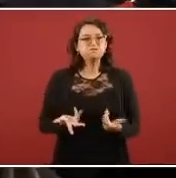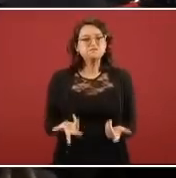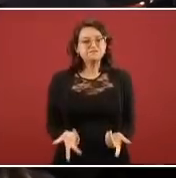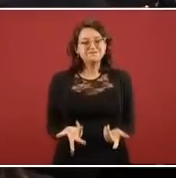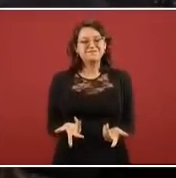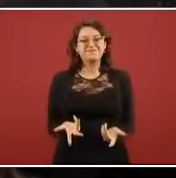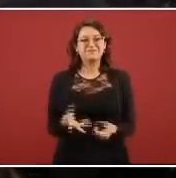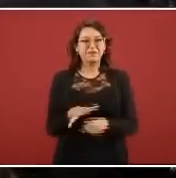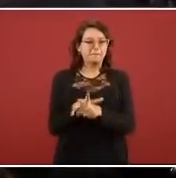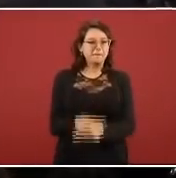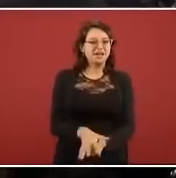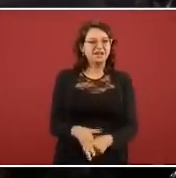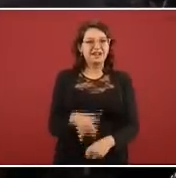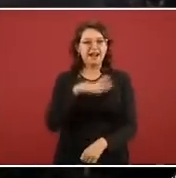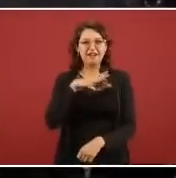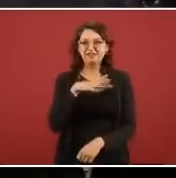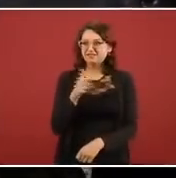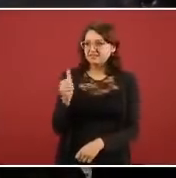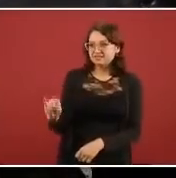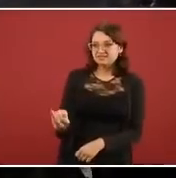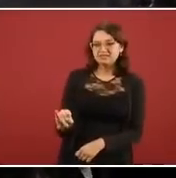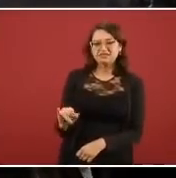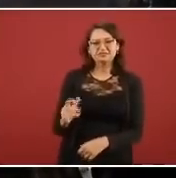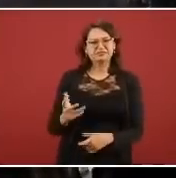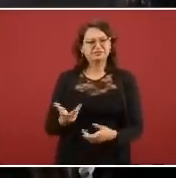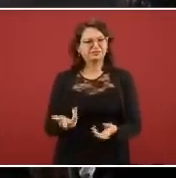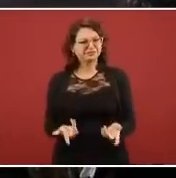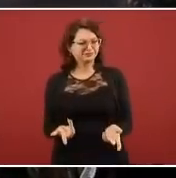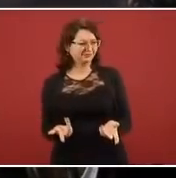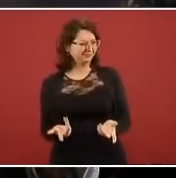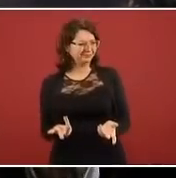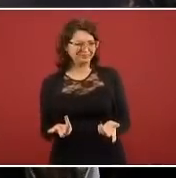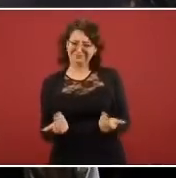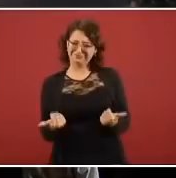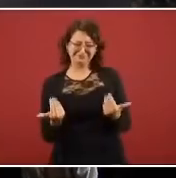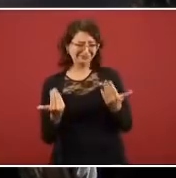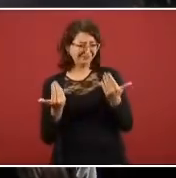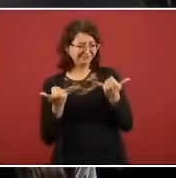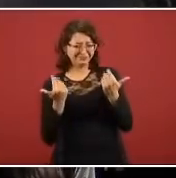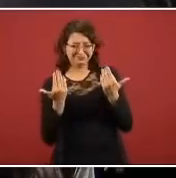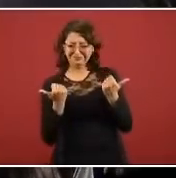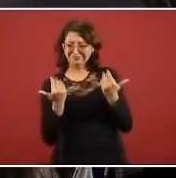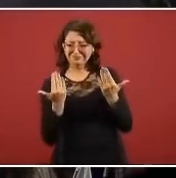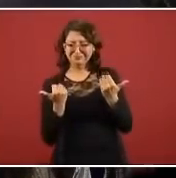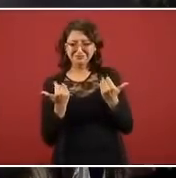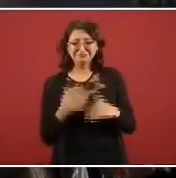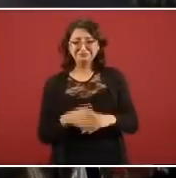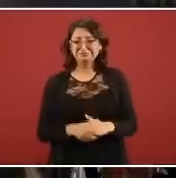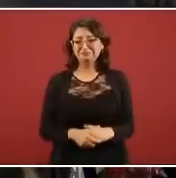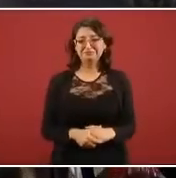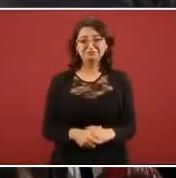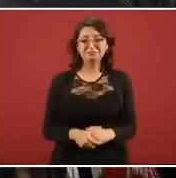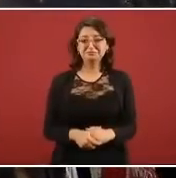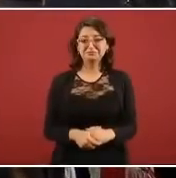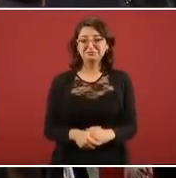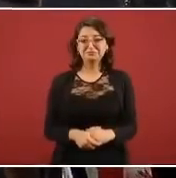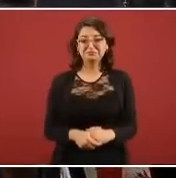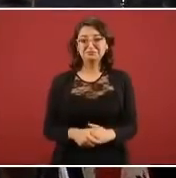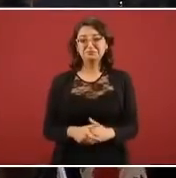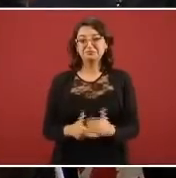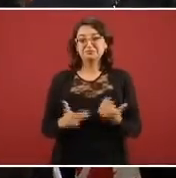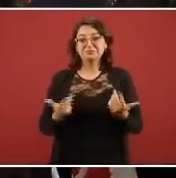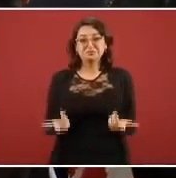se reprime a los medios. Lo que hay sí